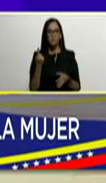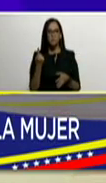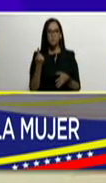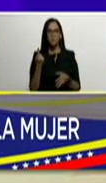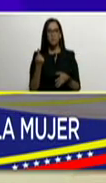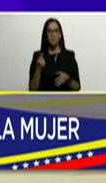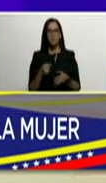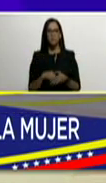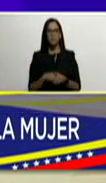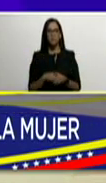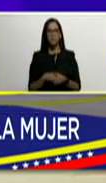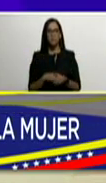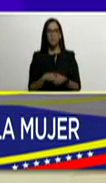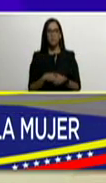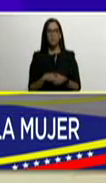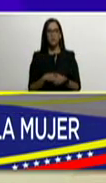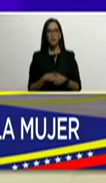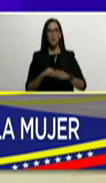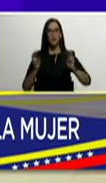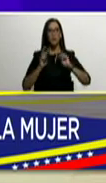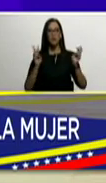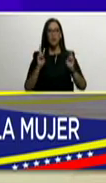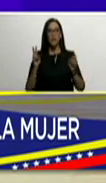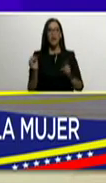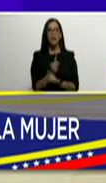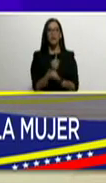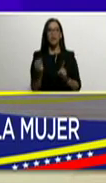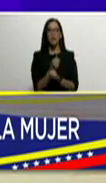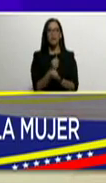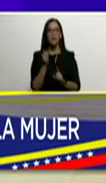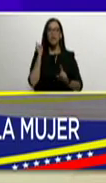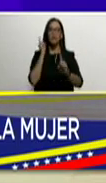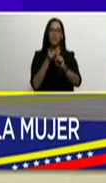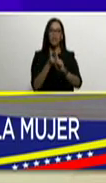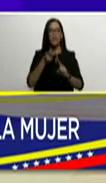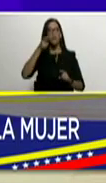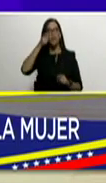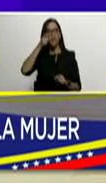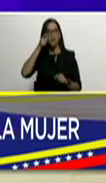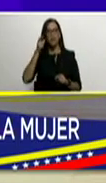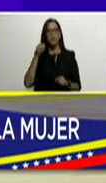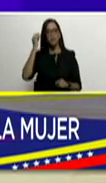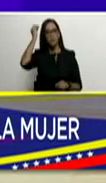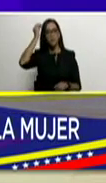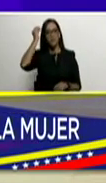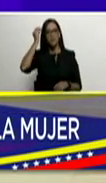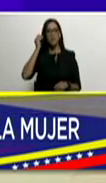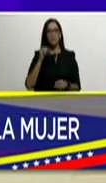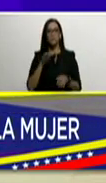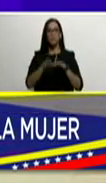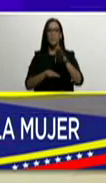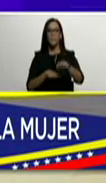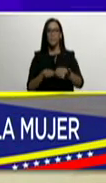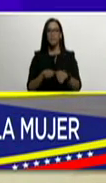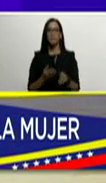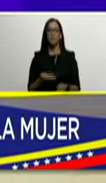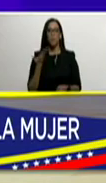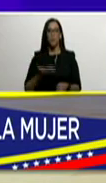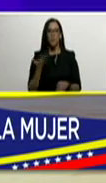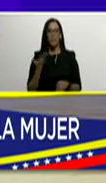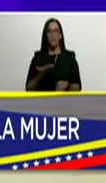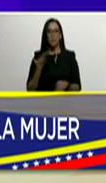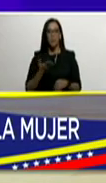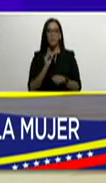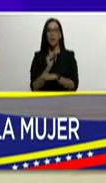para los temas de violencia desde la Fiscalía, creo que daremos un paso gigantesco